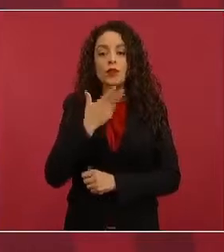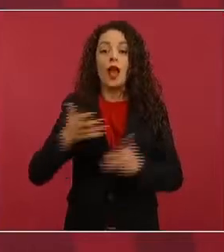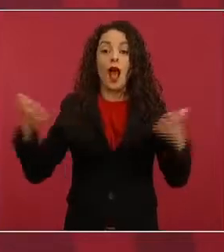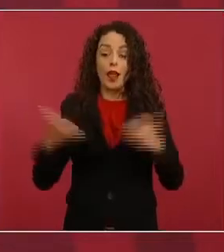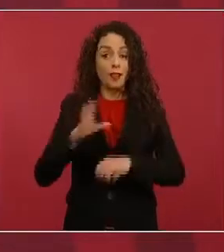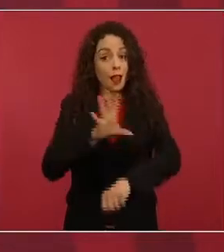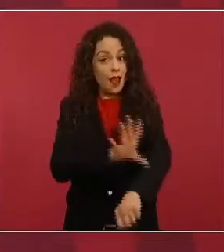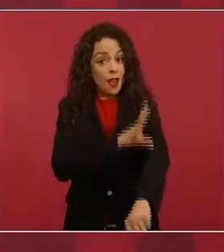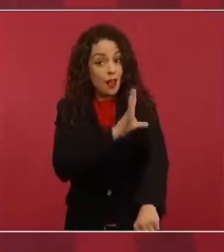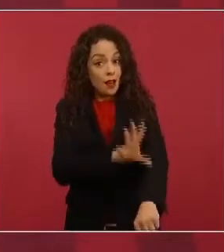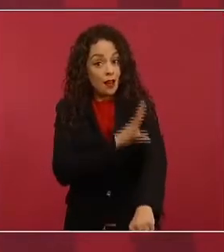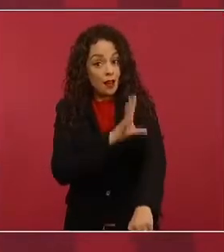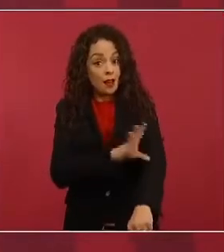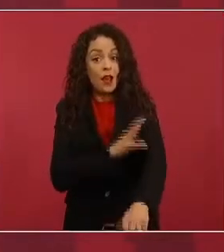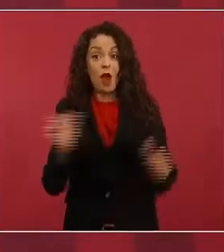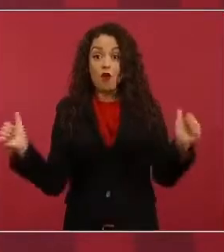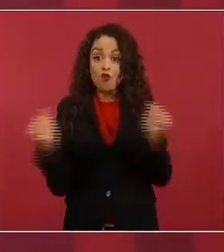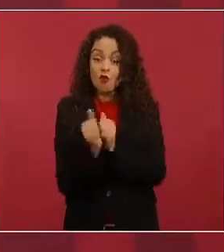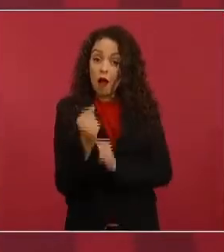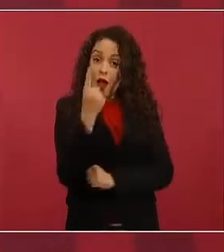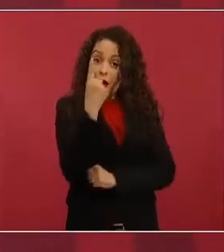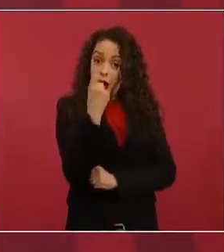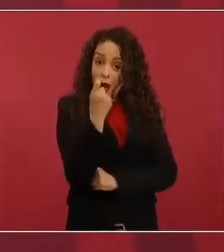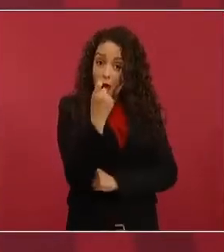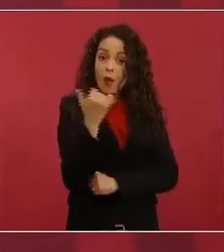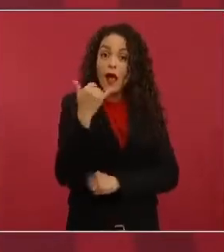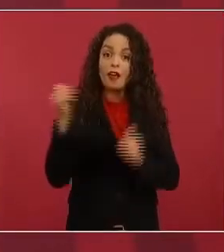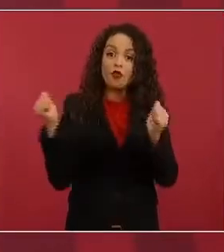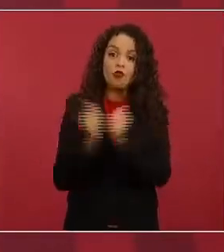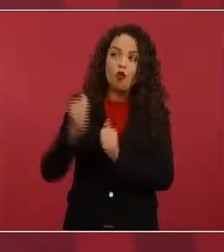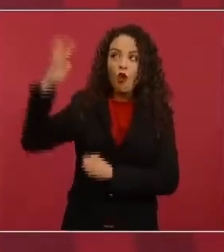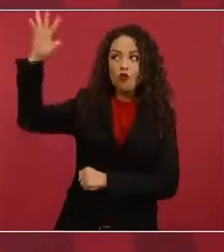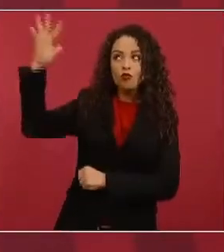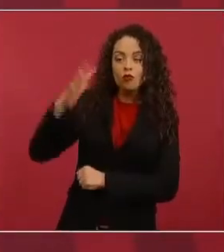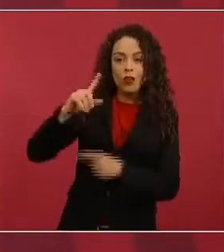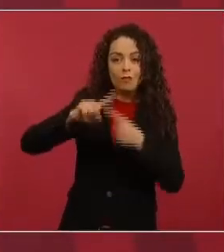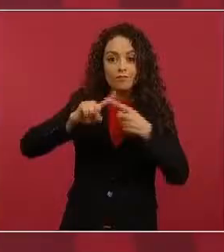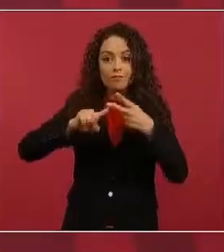energía con el agua y con el sol.